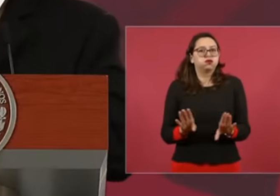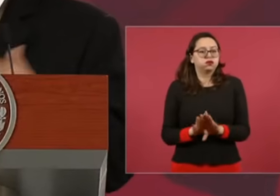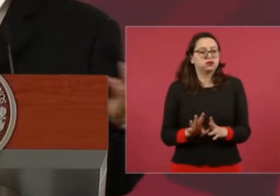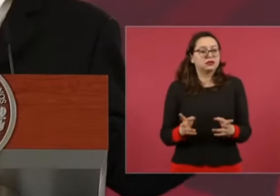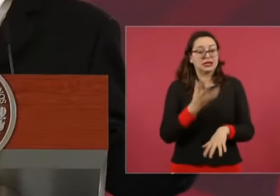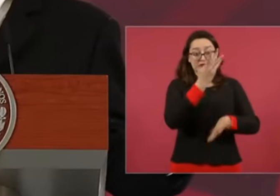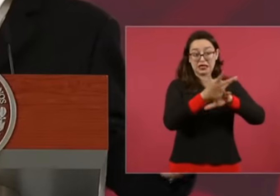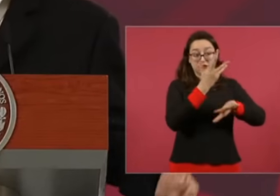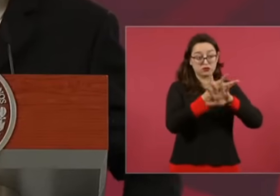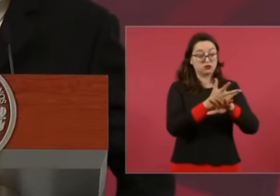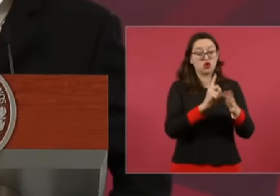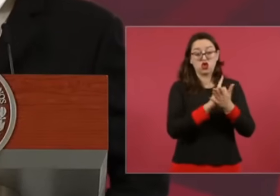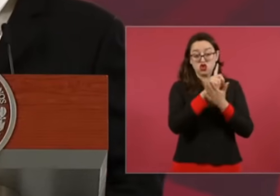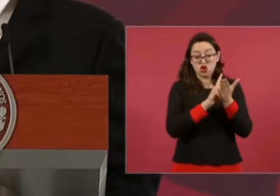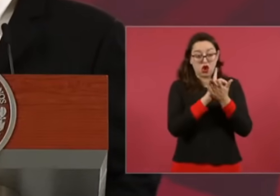incrementado tanto el consumo